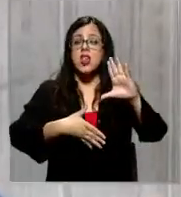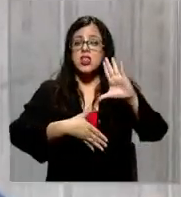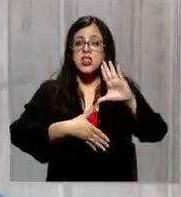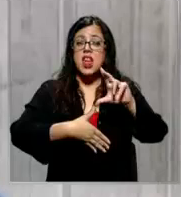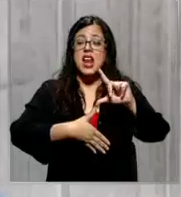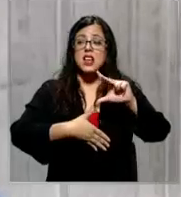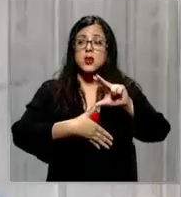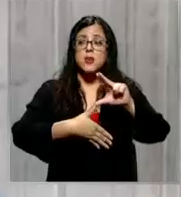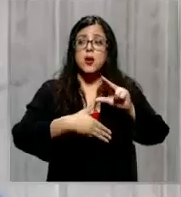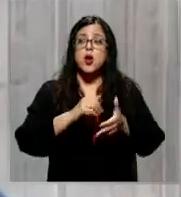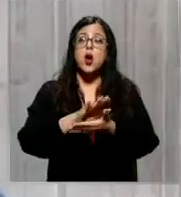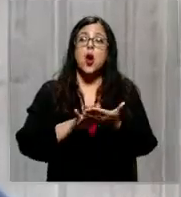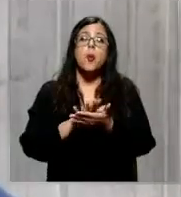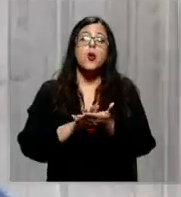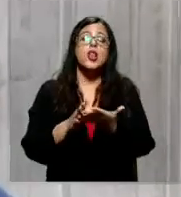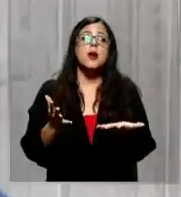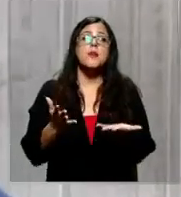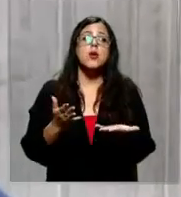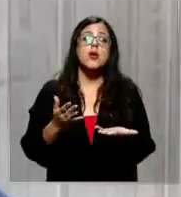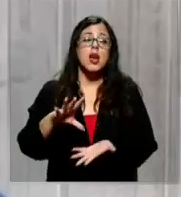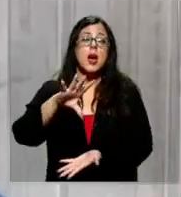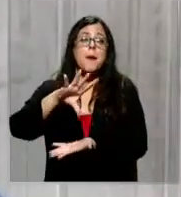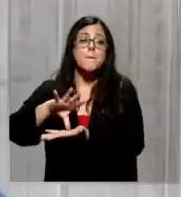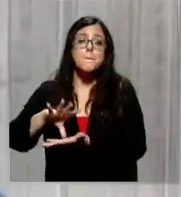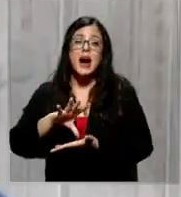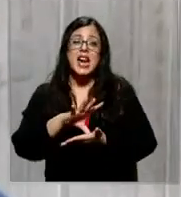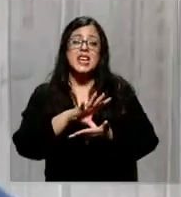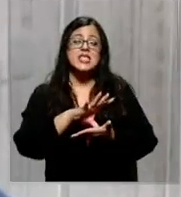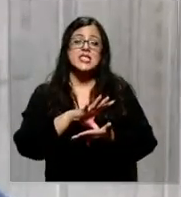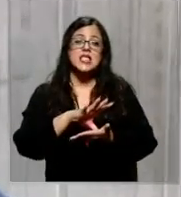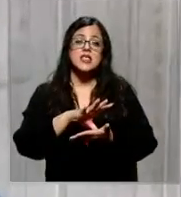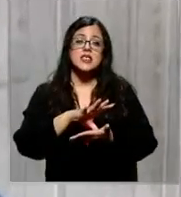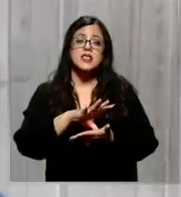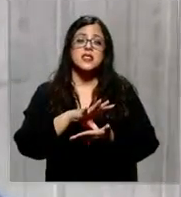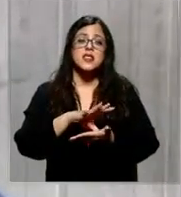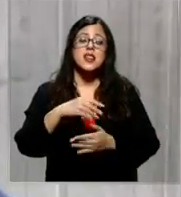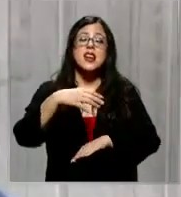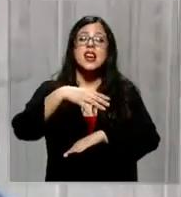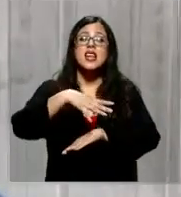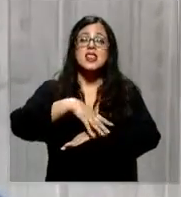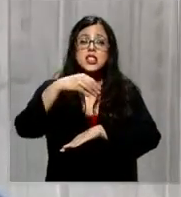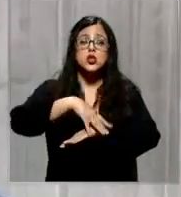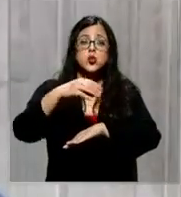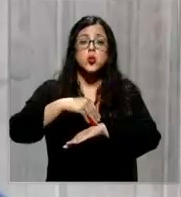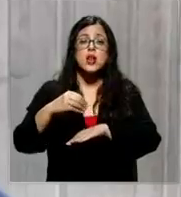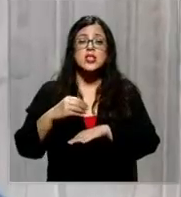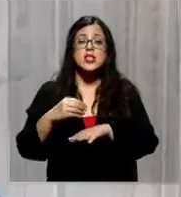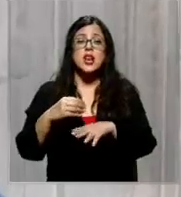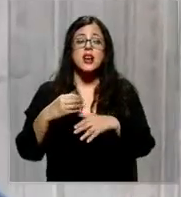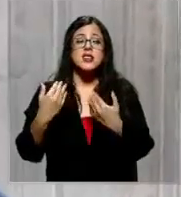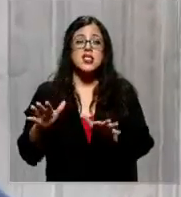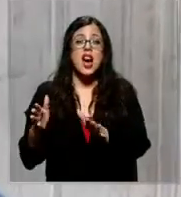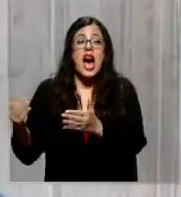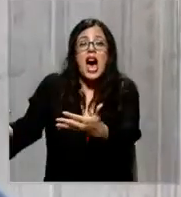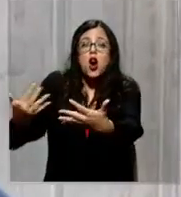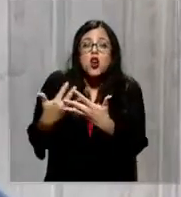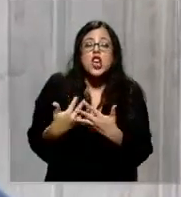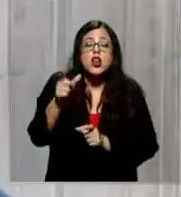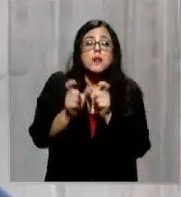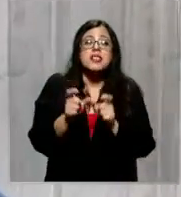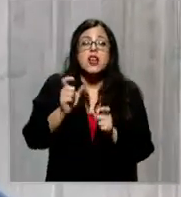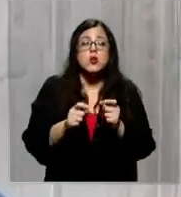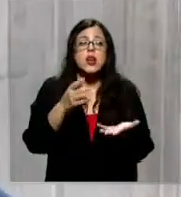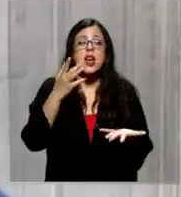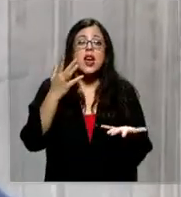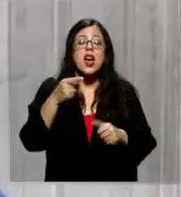países como Suecia acogieron a miles de exiliados chilenos durante la dictadura de Pinochet, no tuvieron